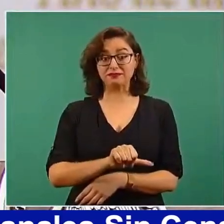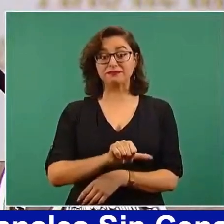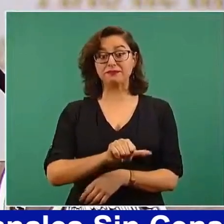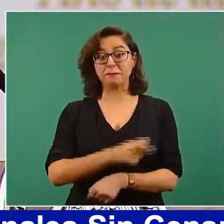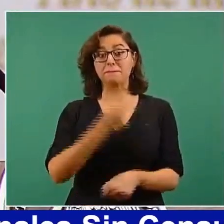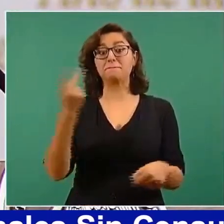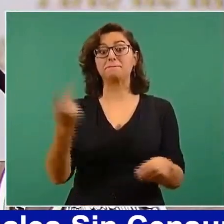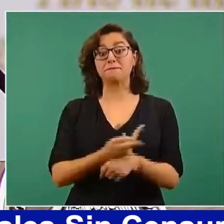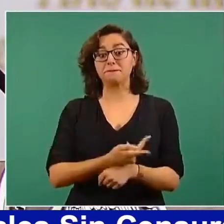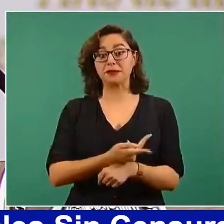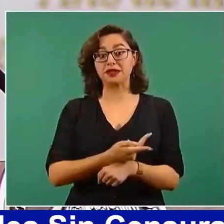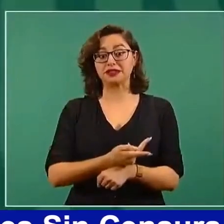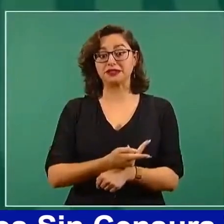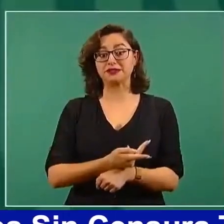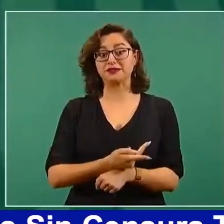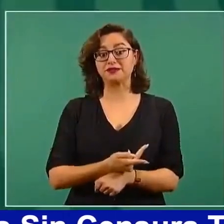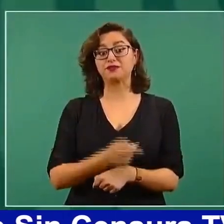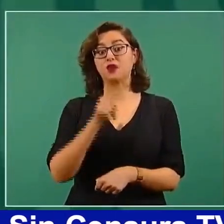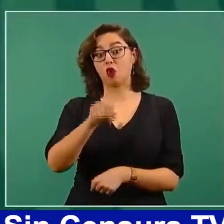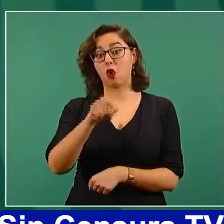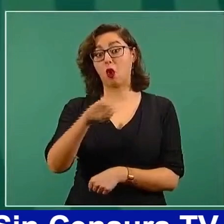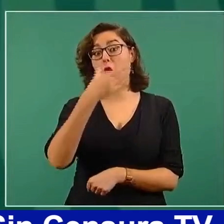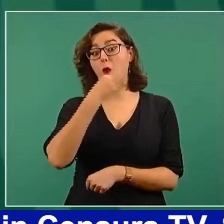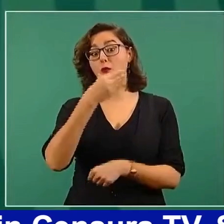2 colaboradores de Loret de Mola